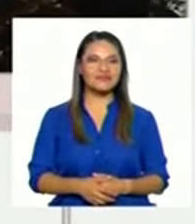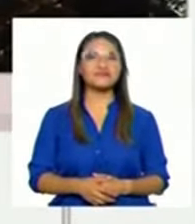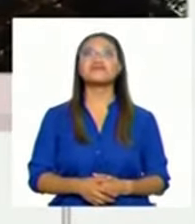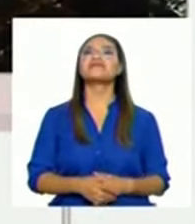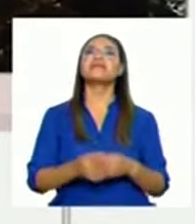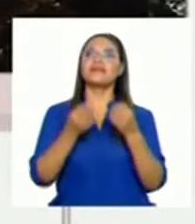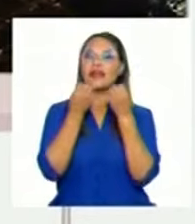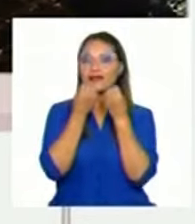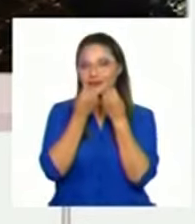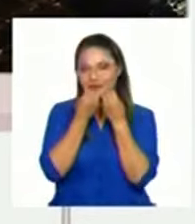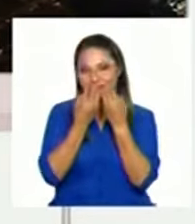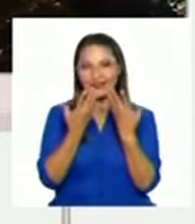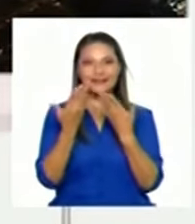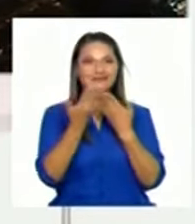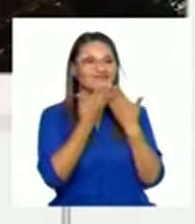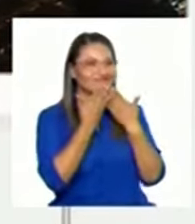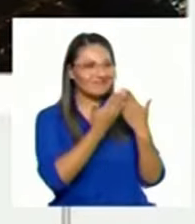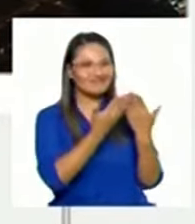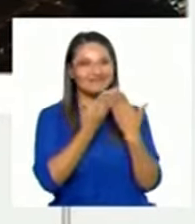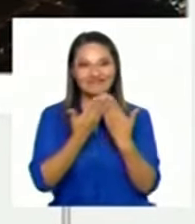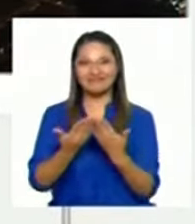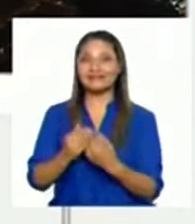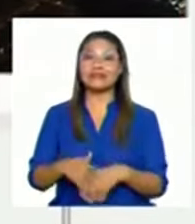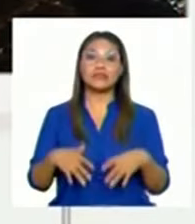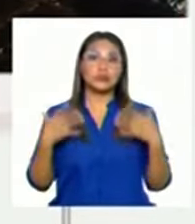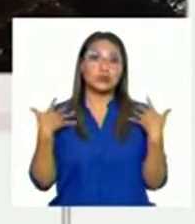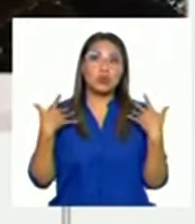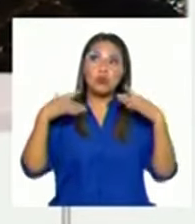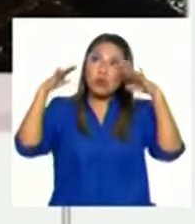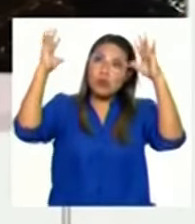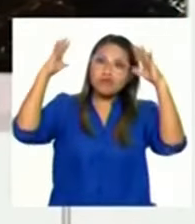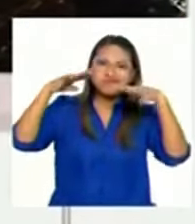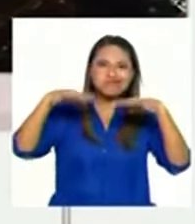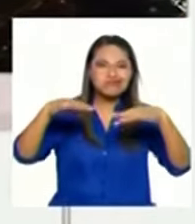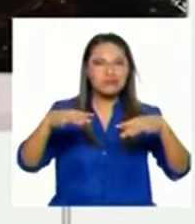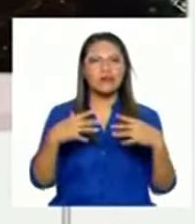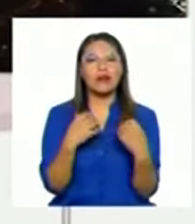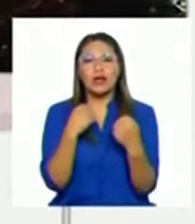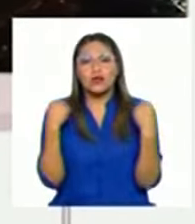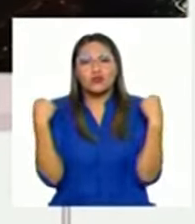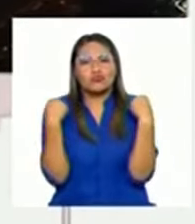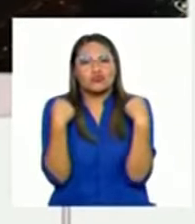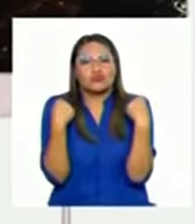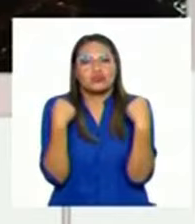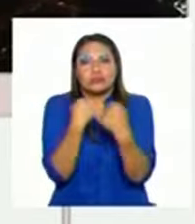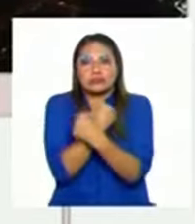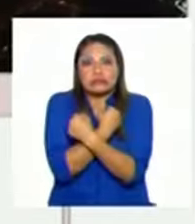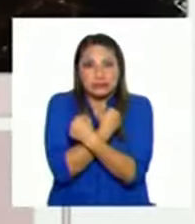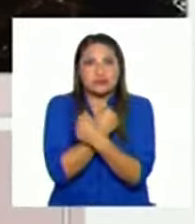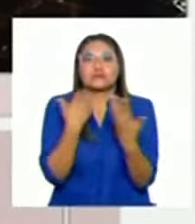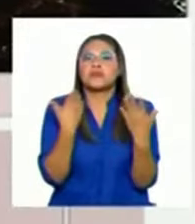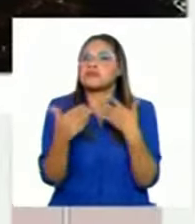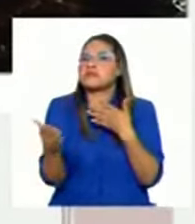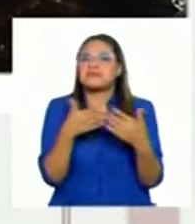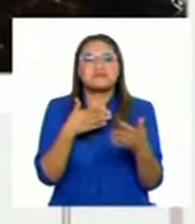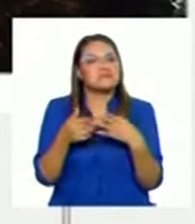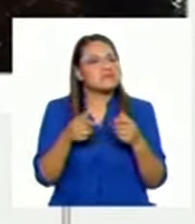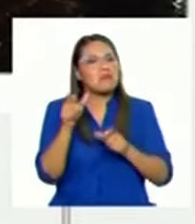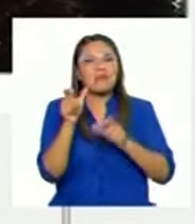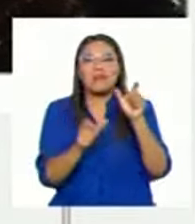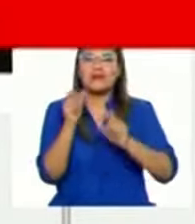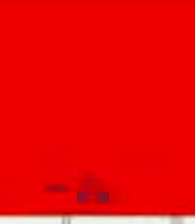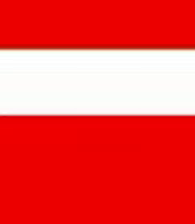es, Jennifer, Nicolás, ni el frío ni la lluvia ha sido impedimento para que todos los feligreses, los devotos y los turistas